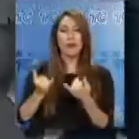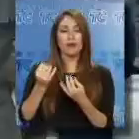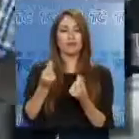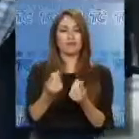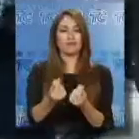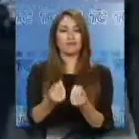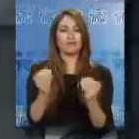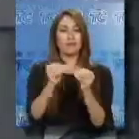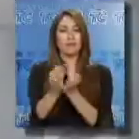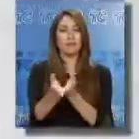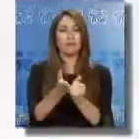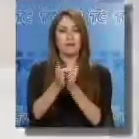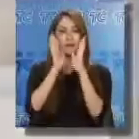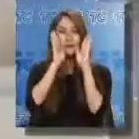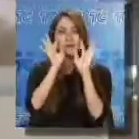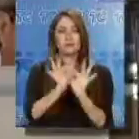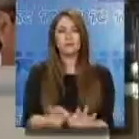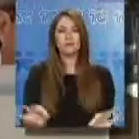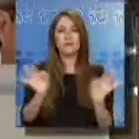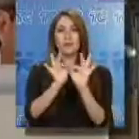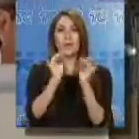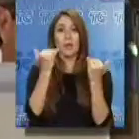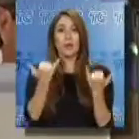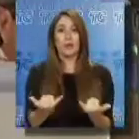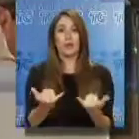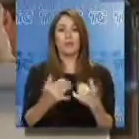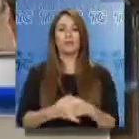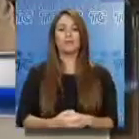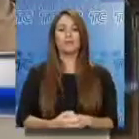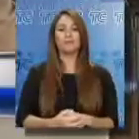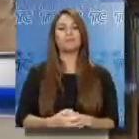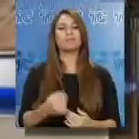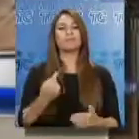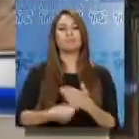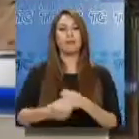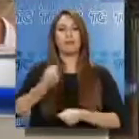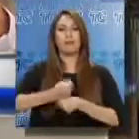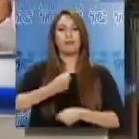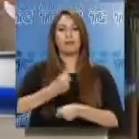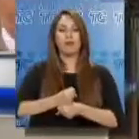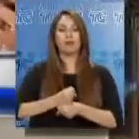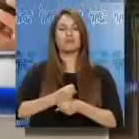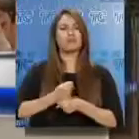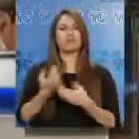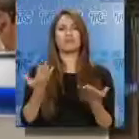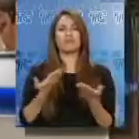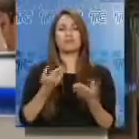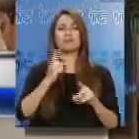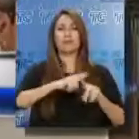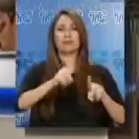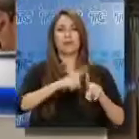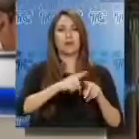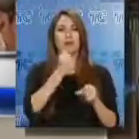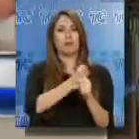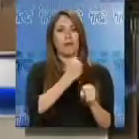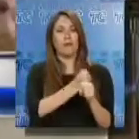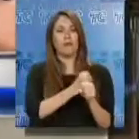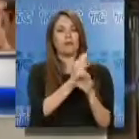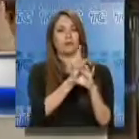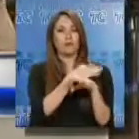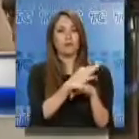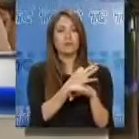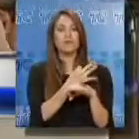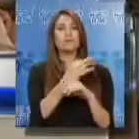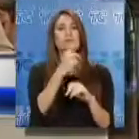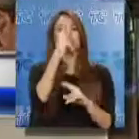ágil e integral. El día de hoy entregamos una unidad judicial producto de un trabajo coordinado entre las diferentes funciones del Estado,